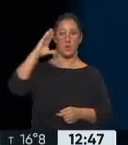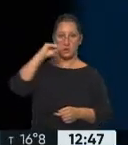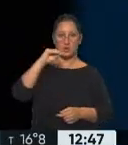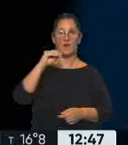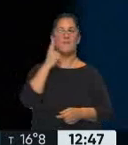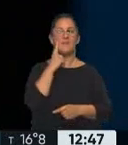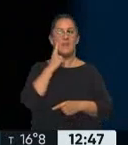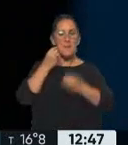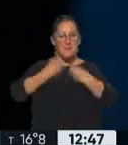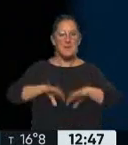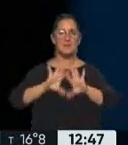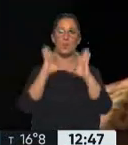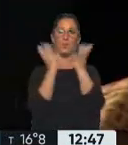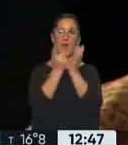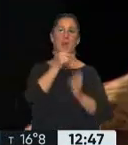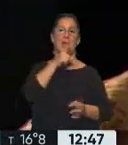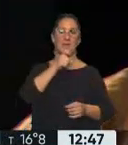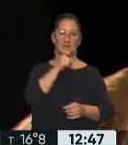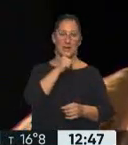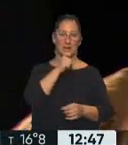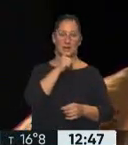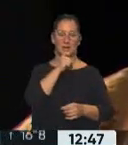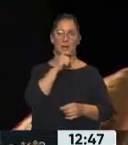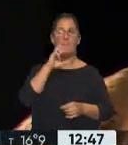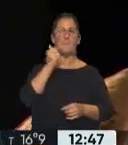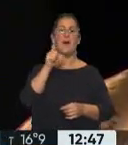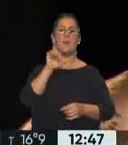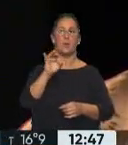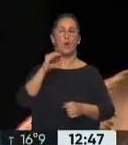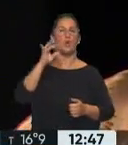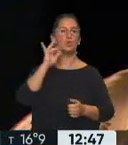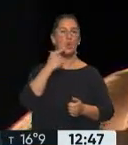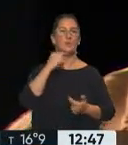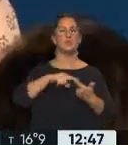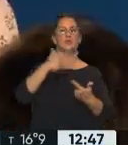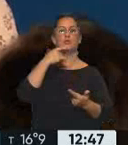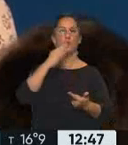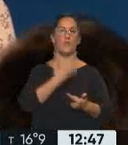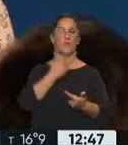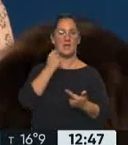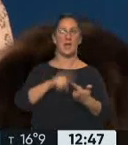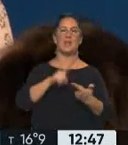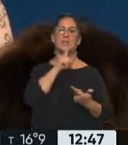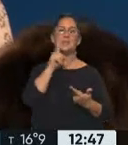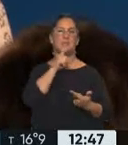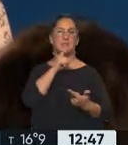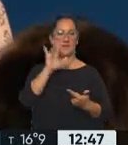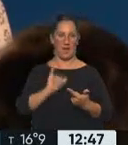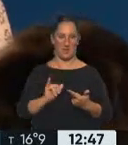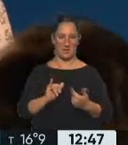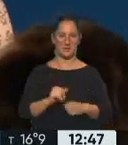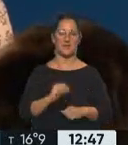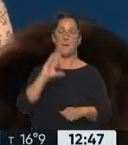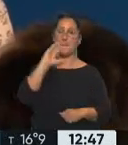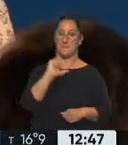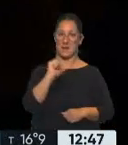vivir la cuenta regresiva hacia el Mundial de Qatar, en este caso junto a Pablo Giral, Miguel Ossobi, Sofía Martínez y Tití Fernández. Los martes a